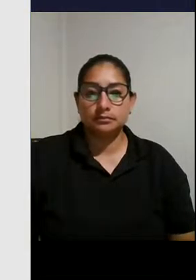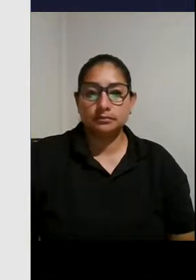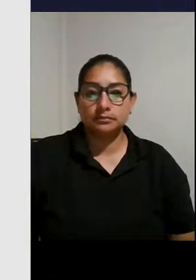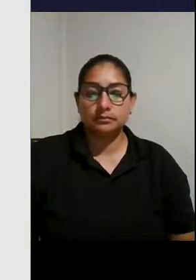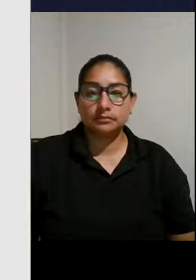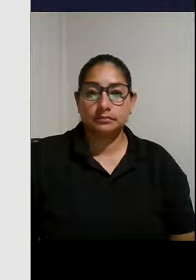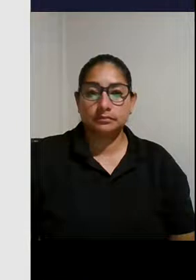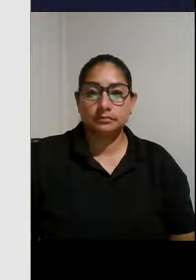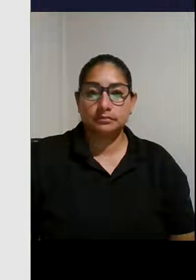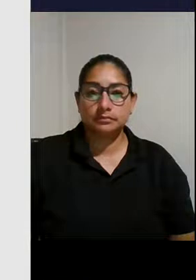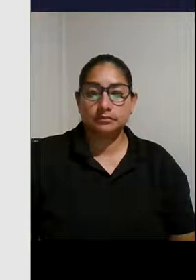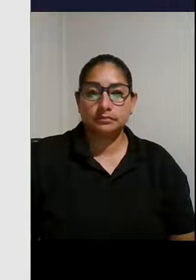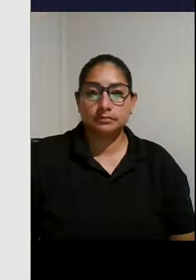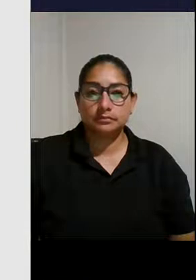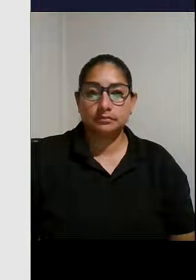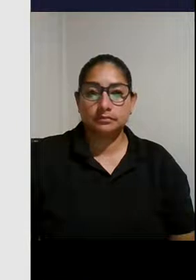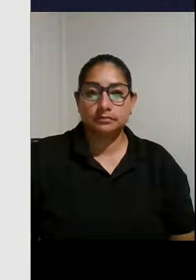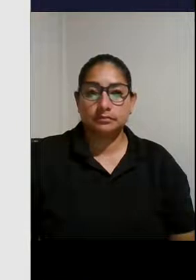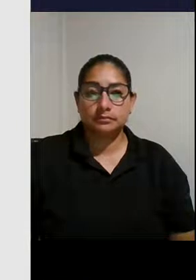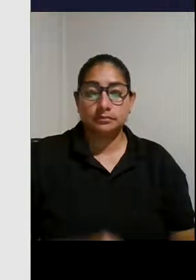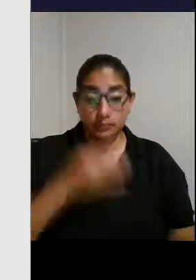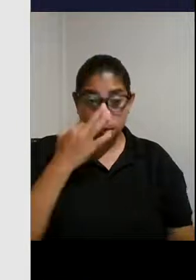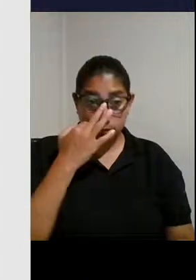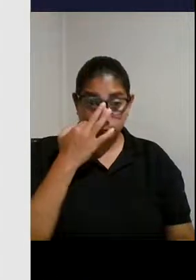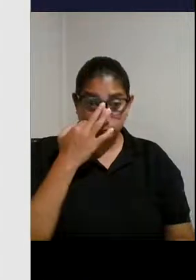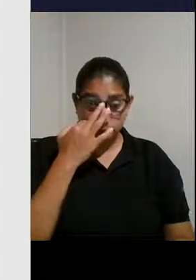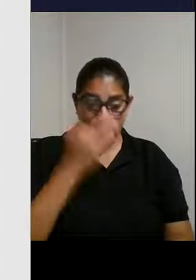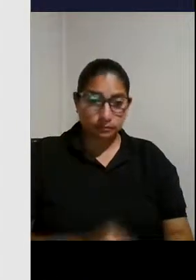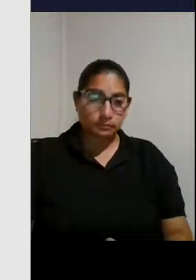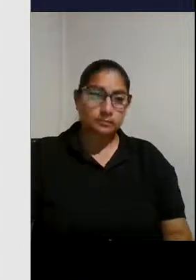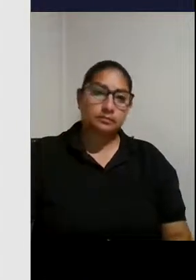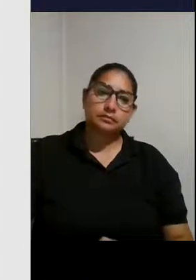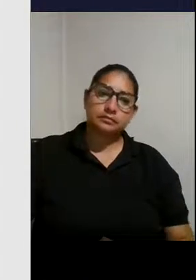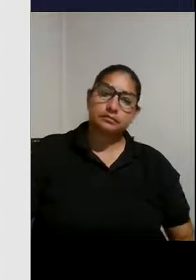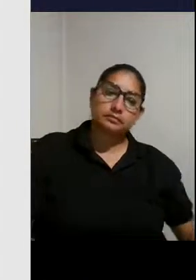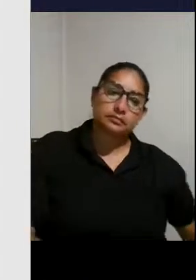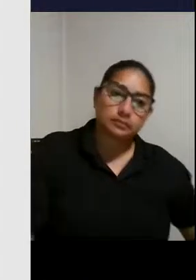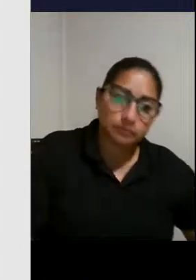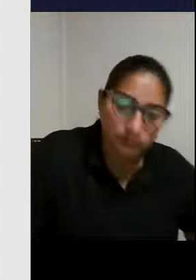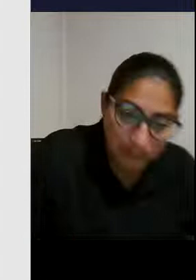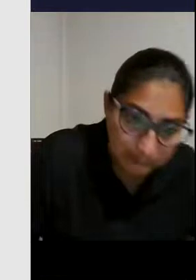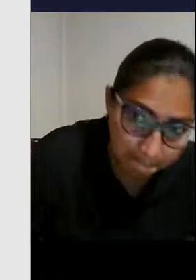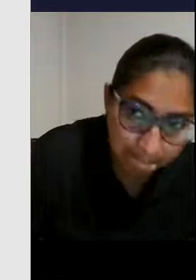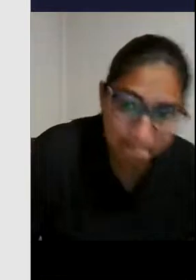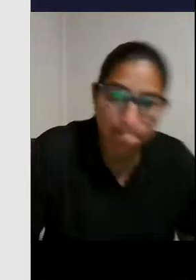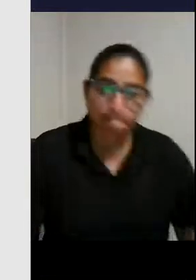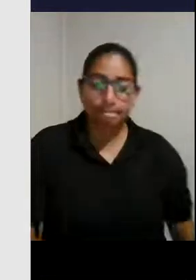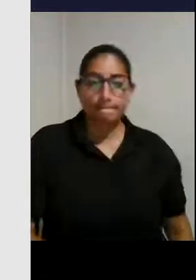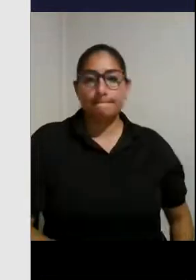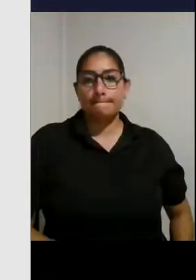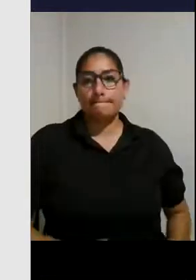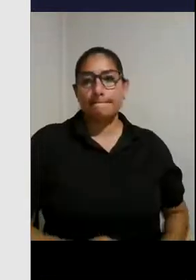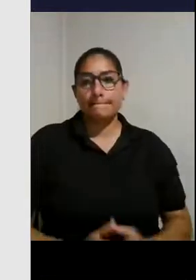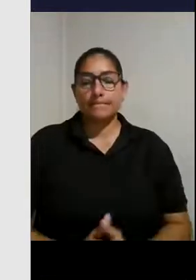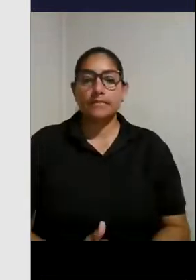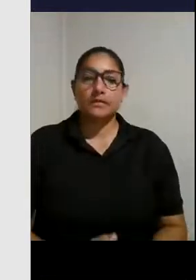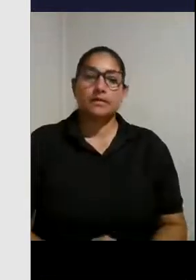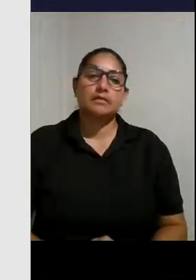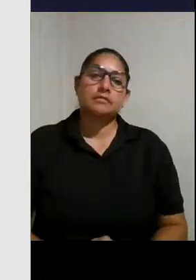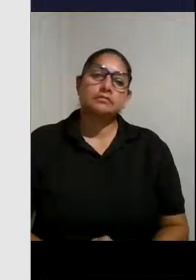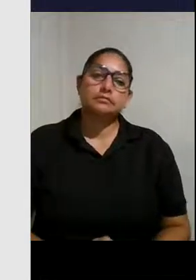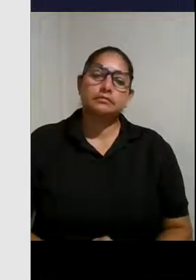Profe, esa función de costo siempre va a ser así, 3x más 100. Este es solamente para el